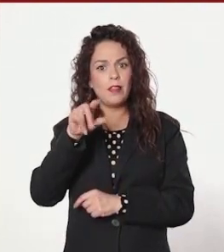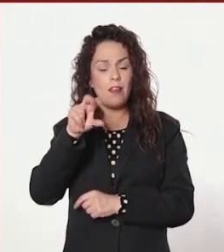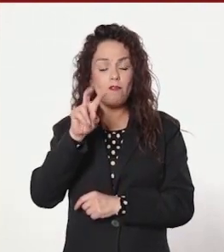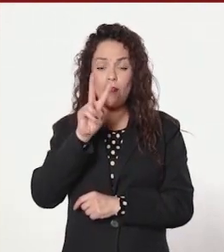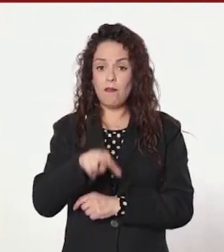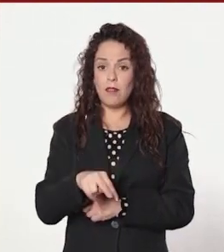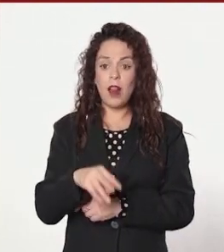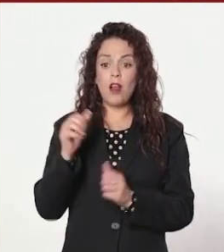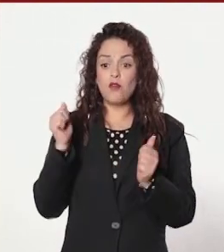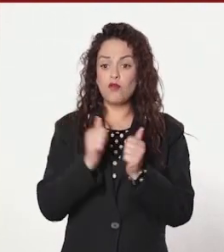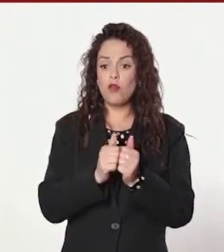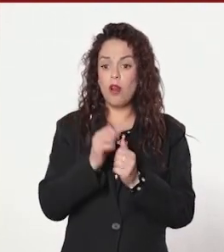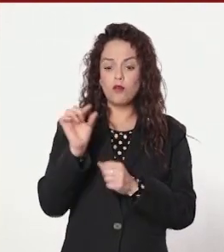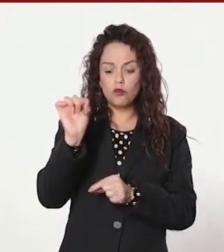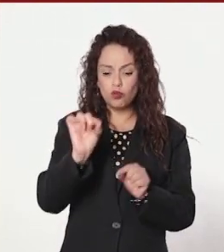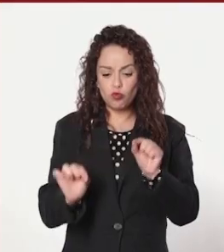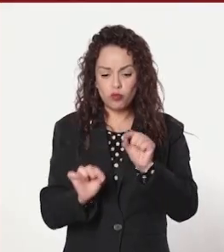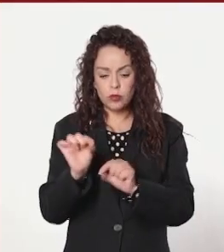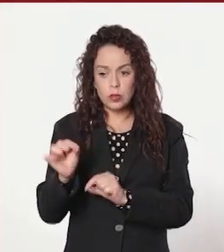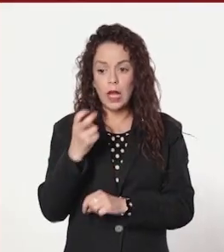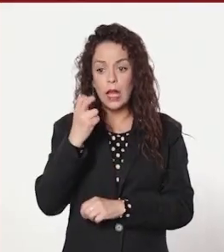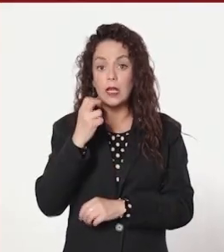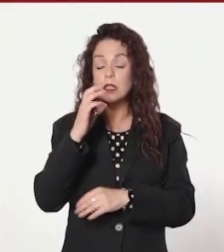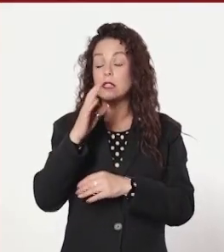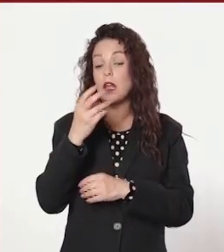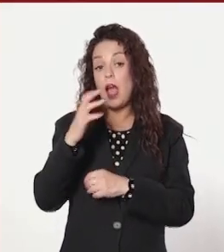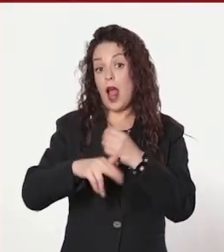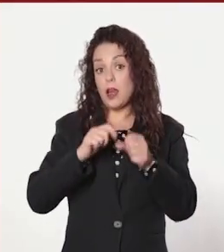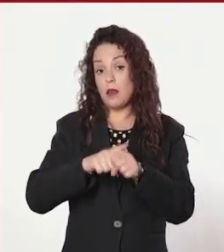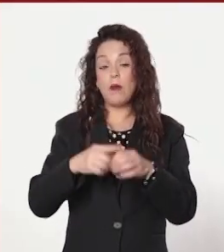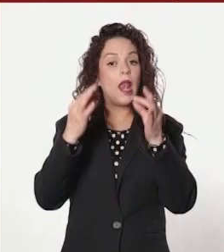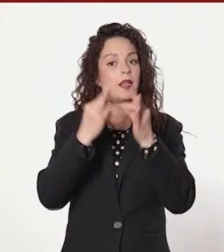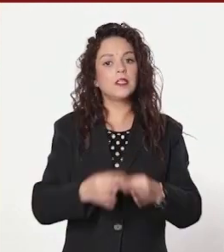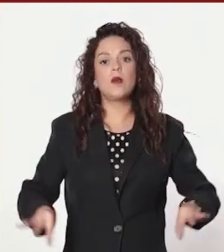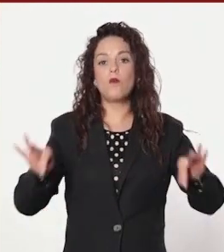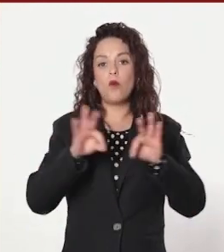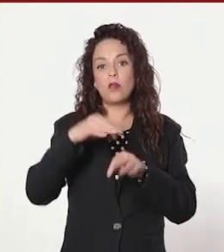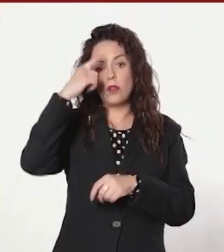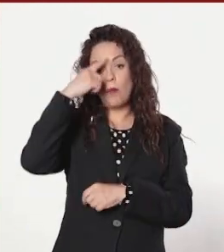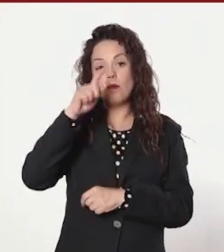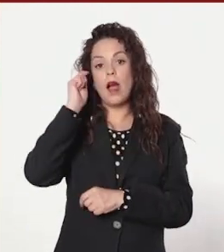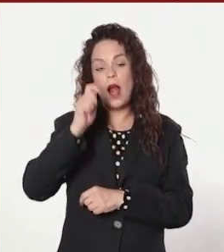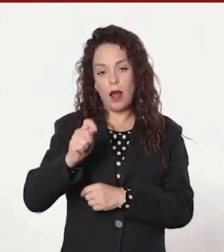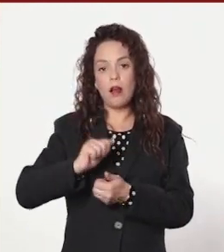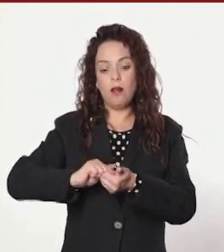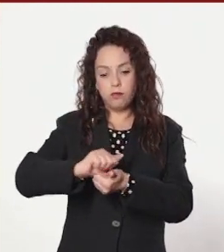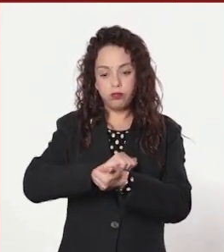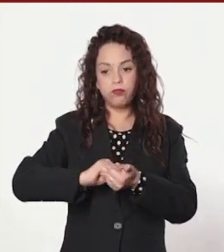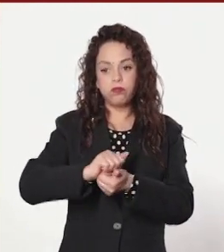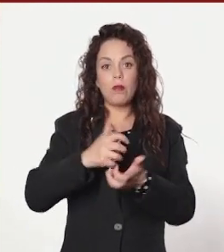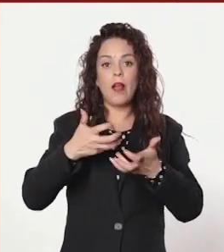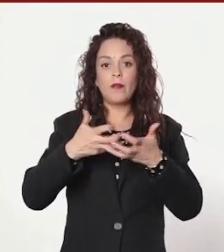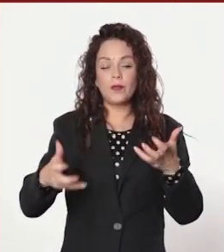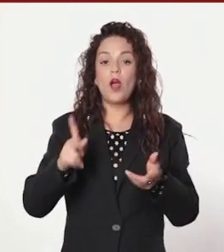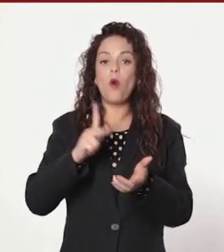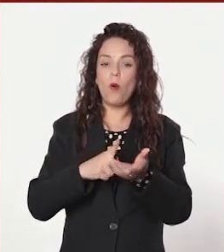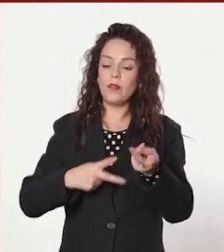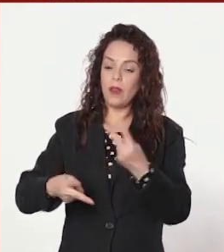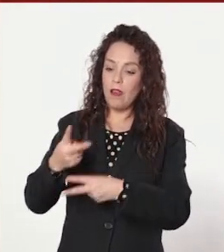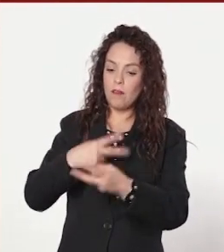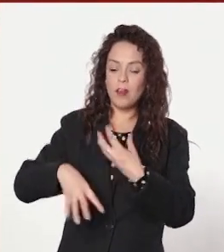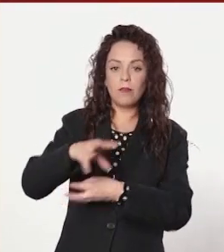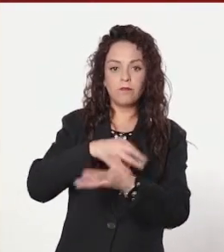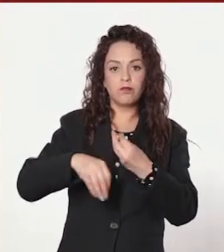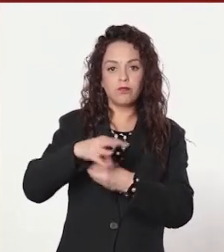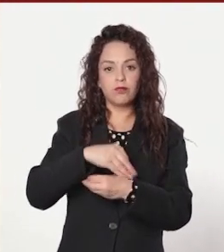Wow. microorganismos, que son súper importantes estos microorganismos para que trabaje nuestra tierra y la vuelvan a nutrir la tierra.